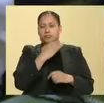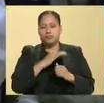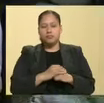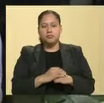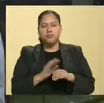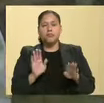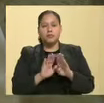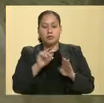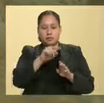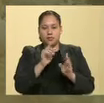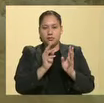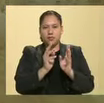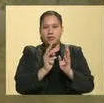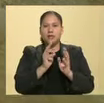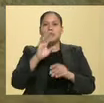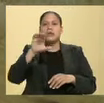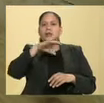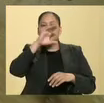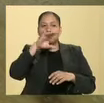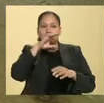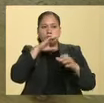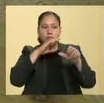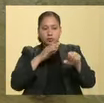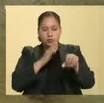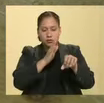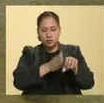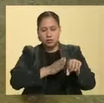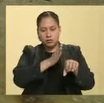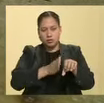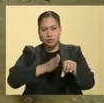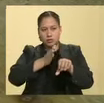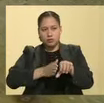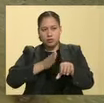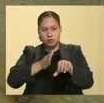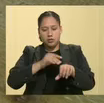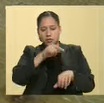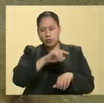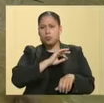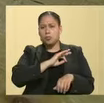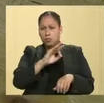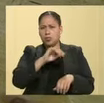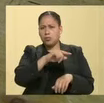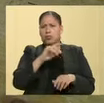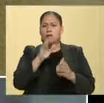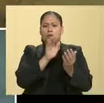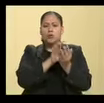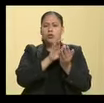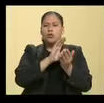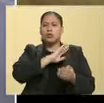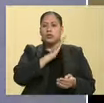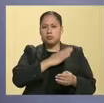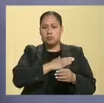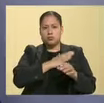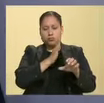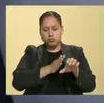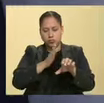Los tallos de la cebolla los vamos a. La cebolla, sí, porque con estos tallos puede usted hacer una torta española.